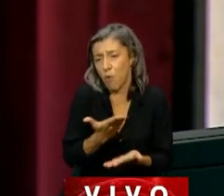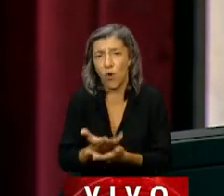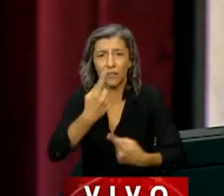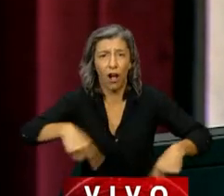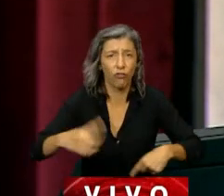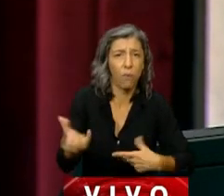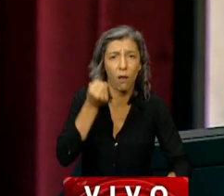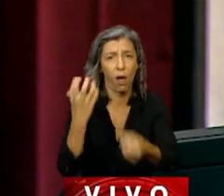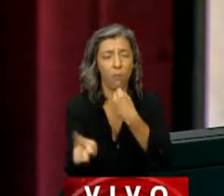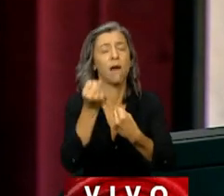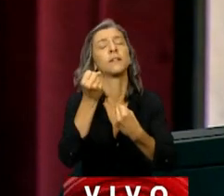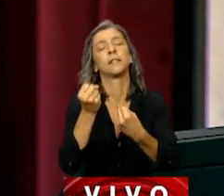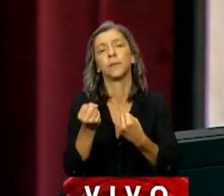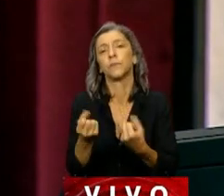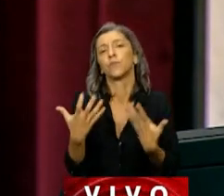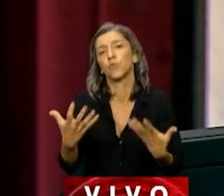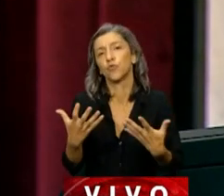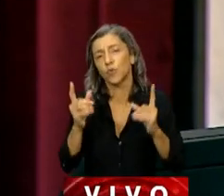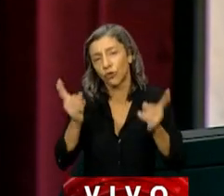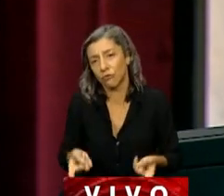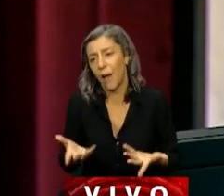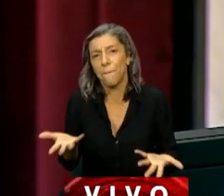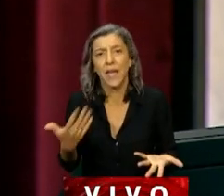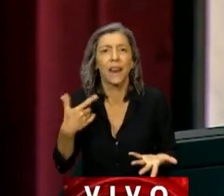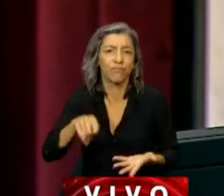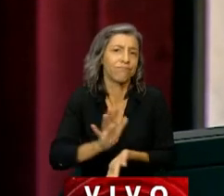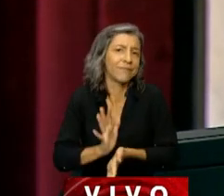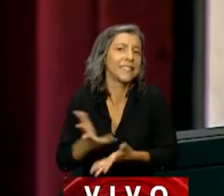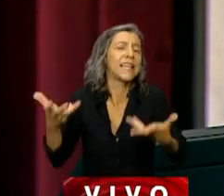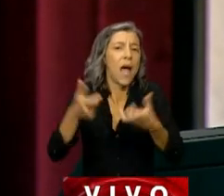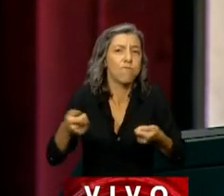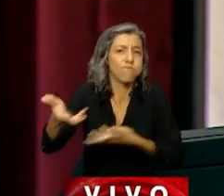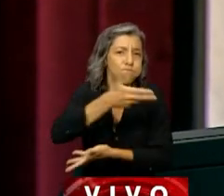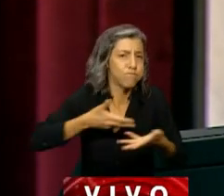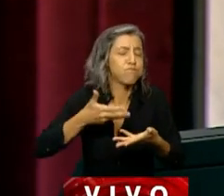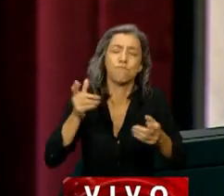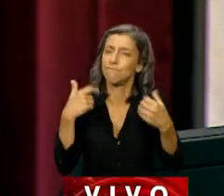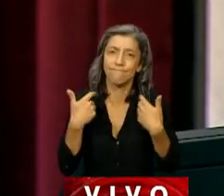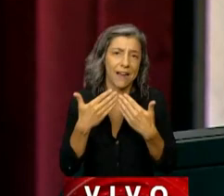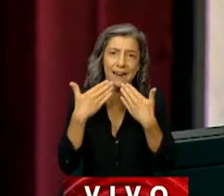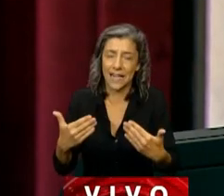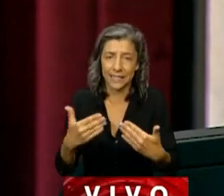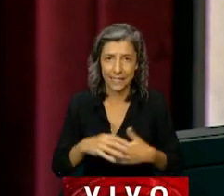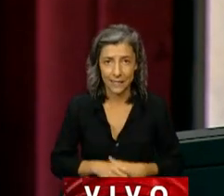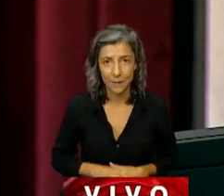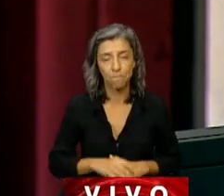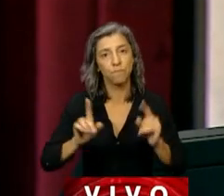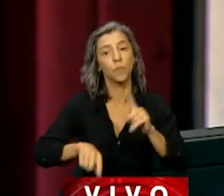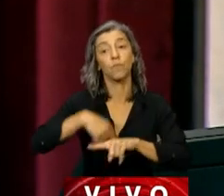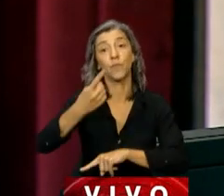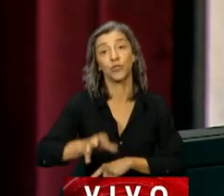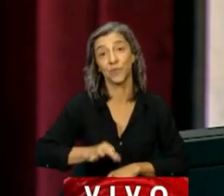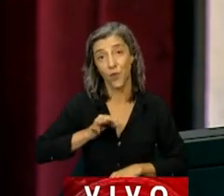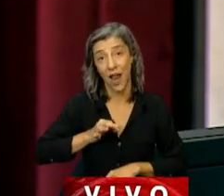que significó el aporte solidario y extraordinario. El año que viene se van a cumplir, y vaya paradoja,